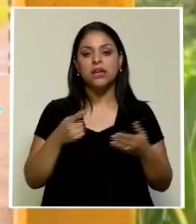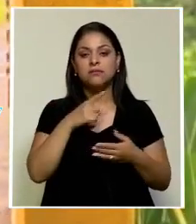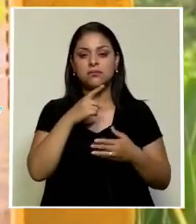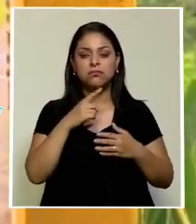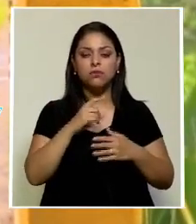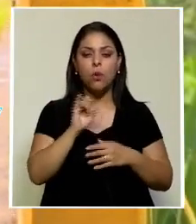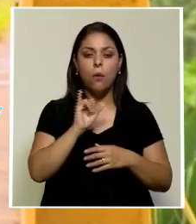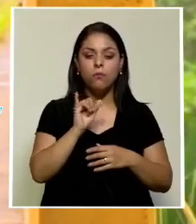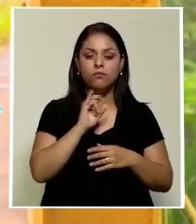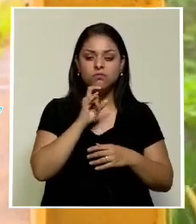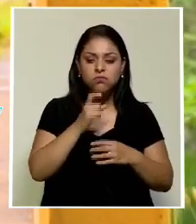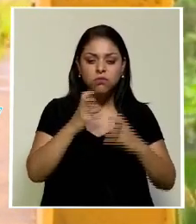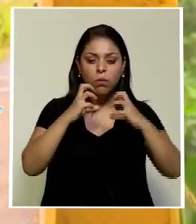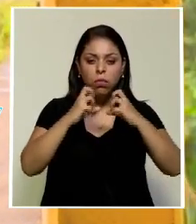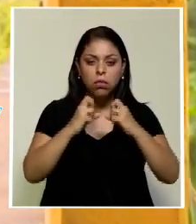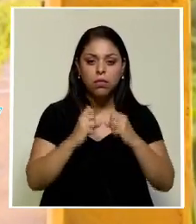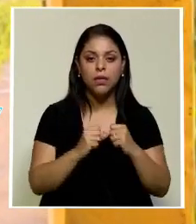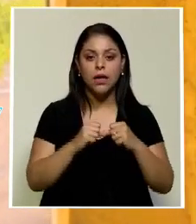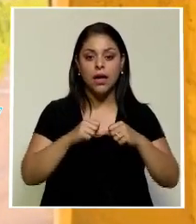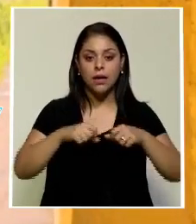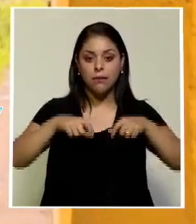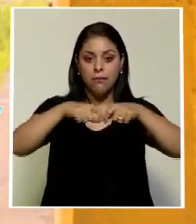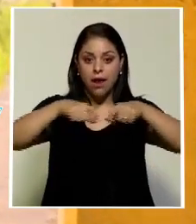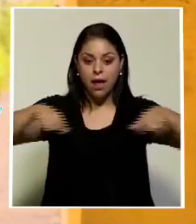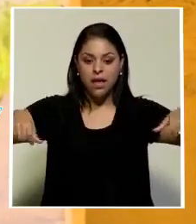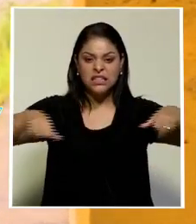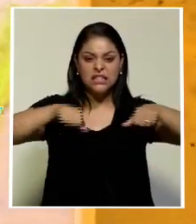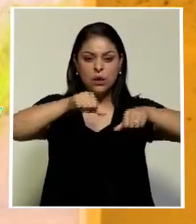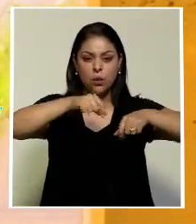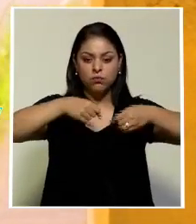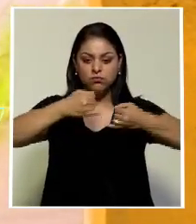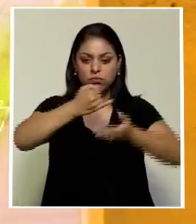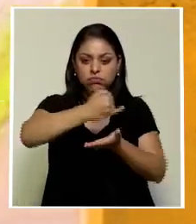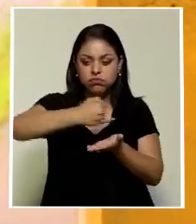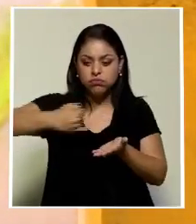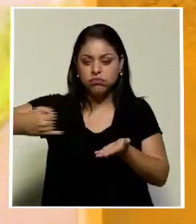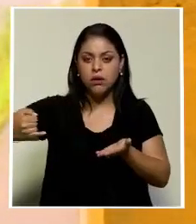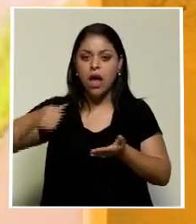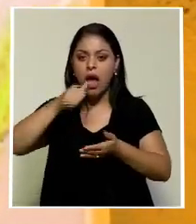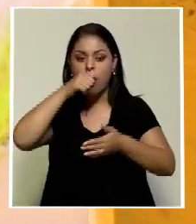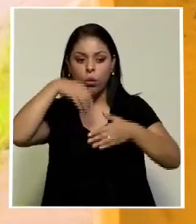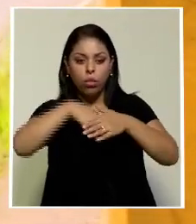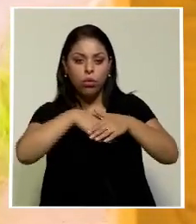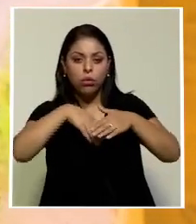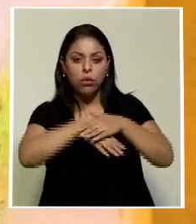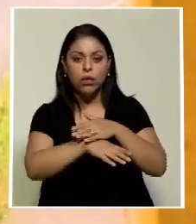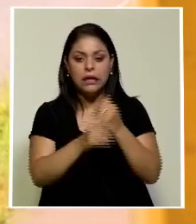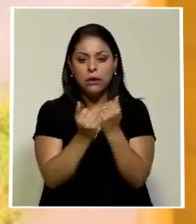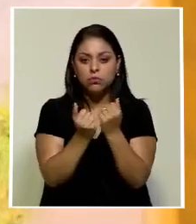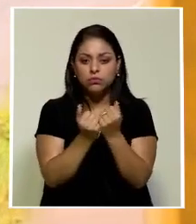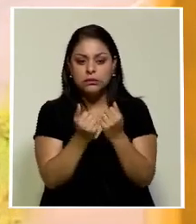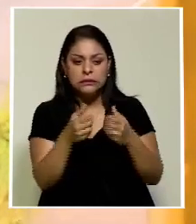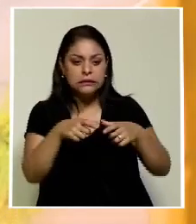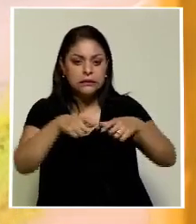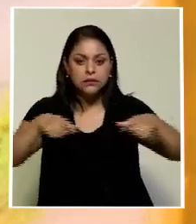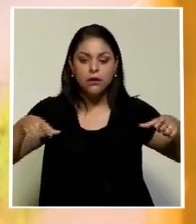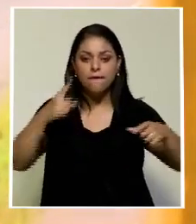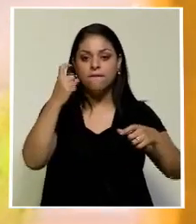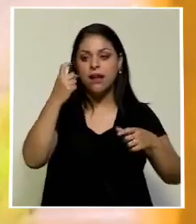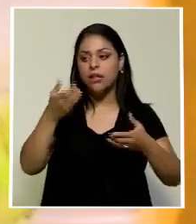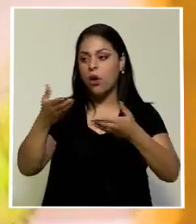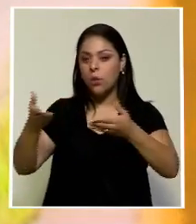oxidación, barandas de concreto con agrietamientos o acero expuesto, filtración de aguas, juntas obstruidas o faltantes de partes